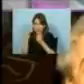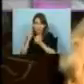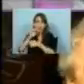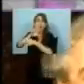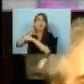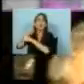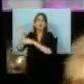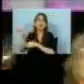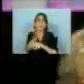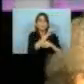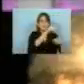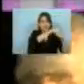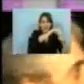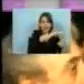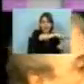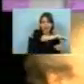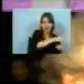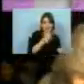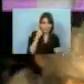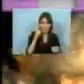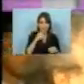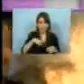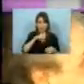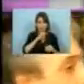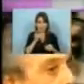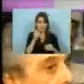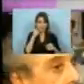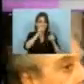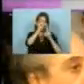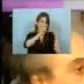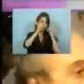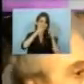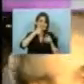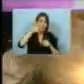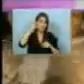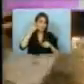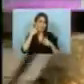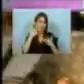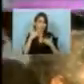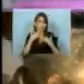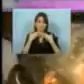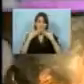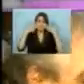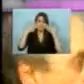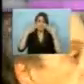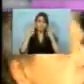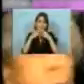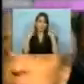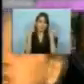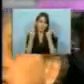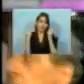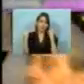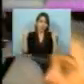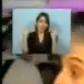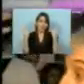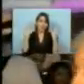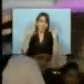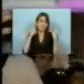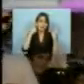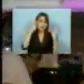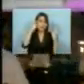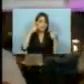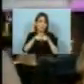sabemos que Susana y Marcelo, por más que se sonrían y se digan todo lo que se digan, sí, no se quieren. Así que Marcelo le